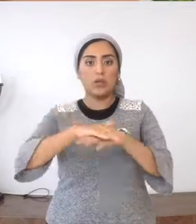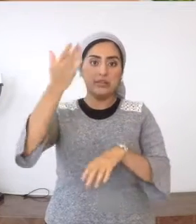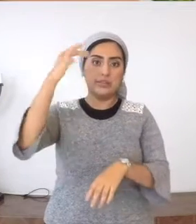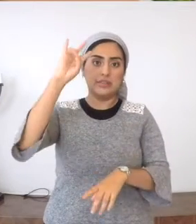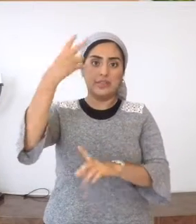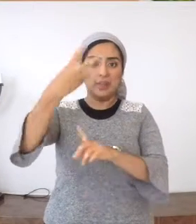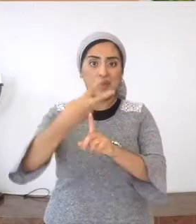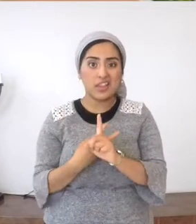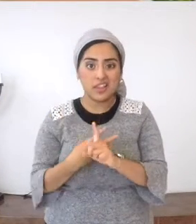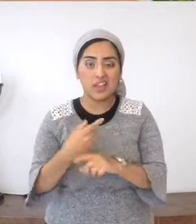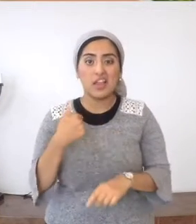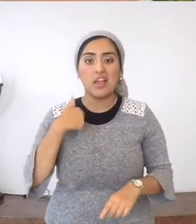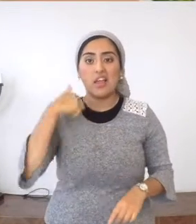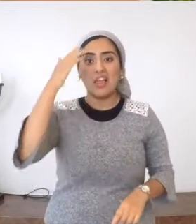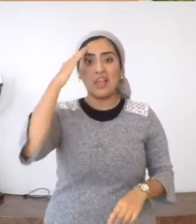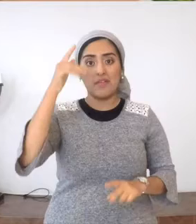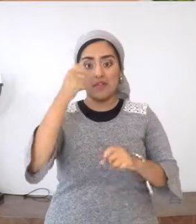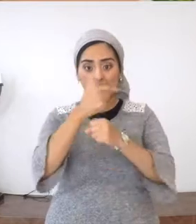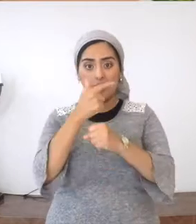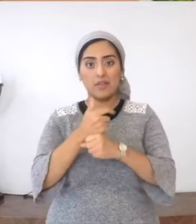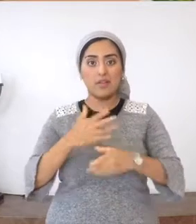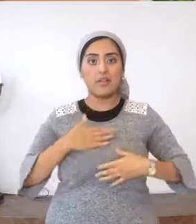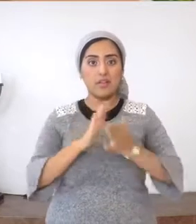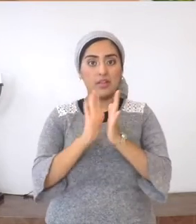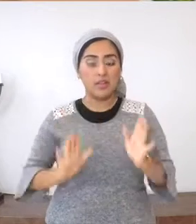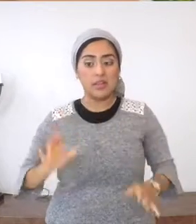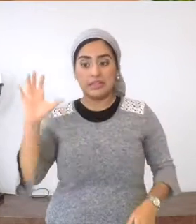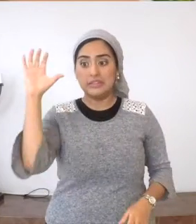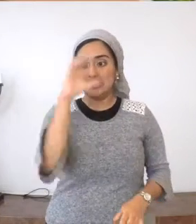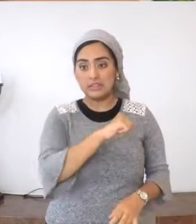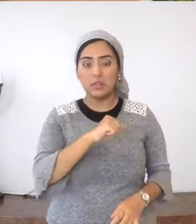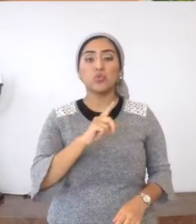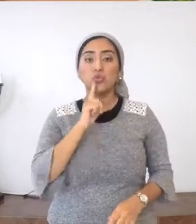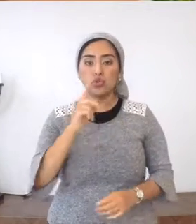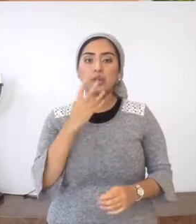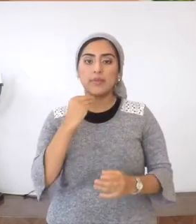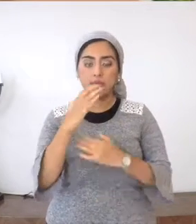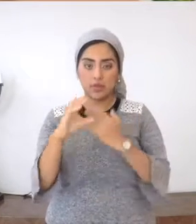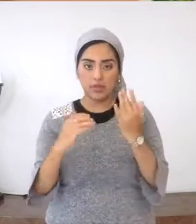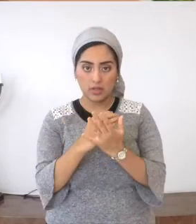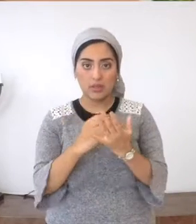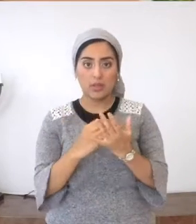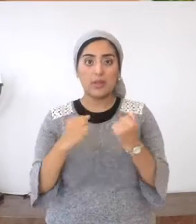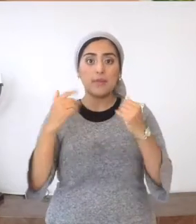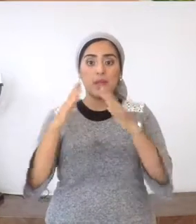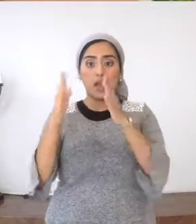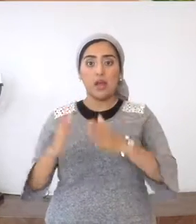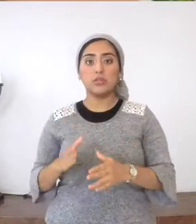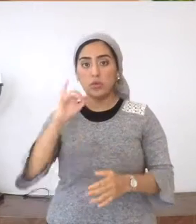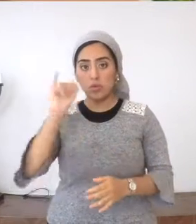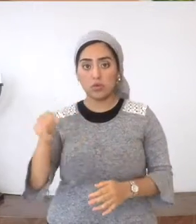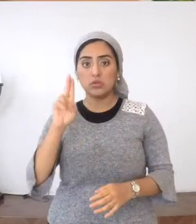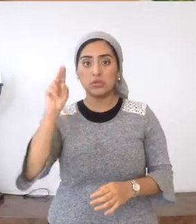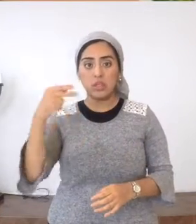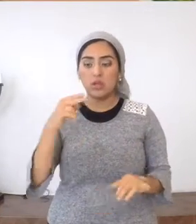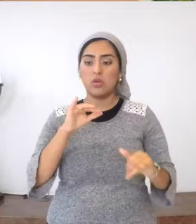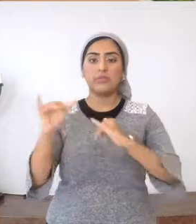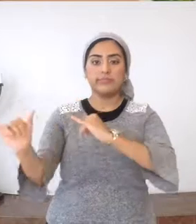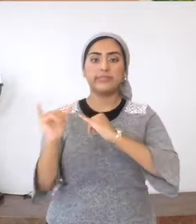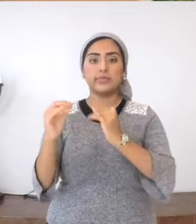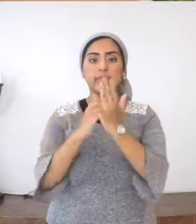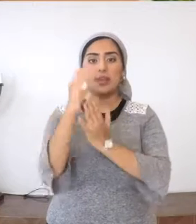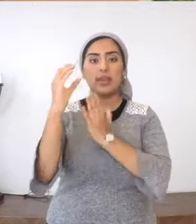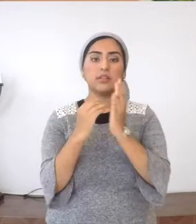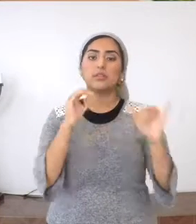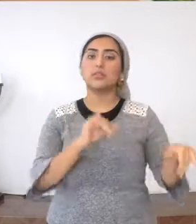Bueno No celebré Sukkot En Como lo celebran Los hermanos De gozo y paz Es el calendario Correcto